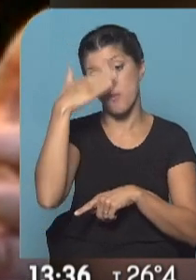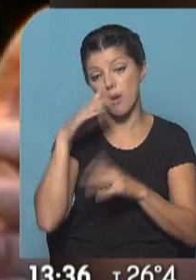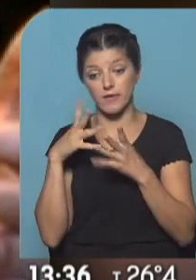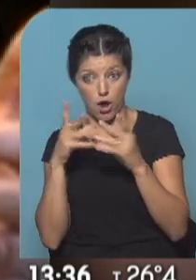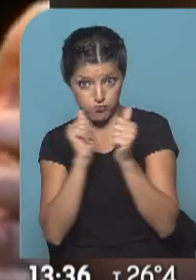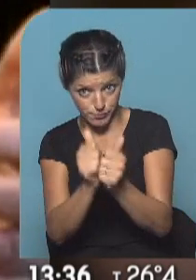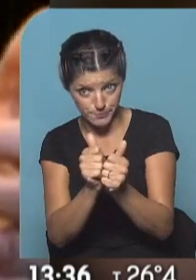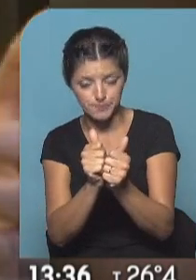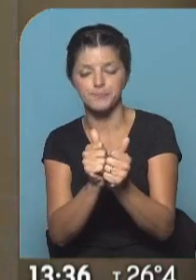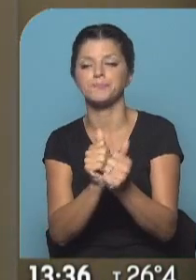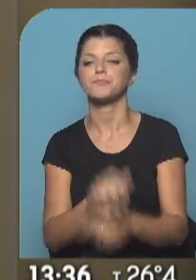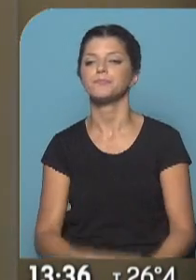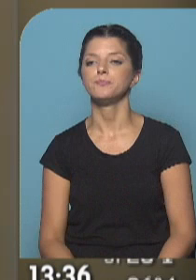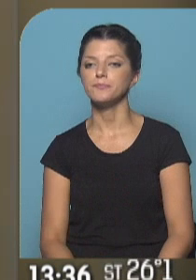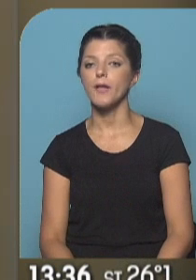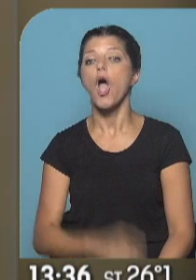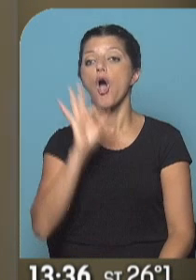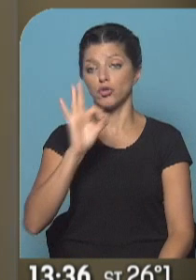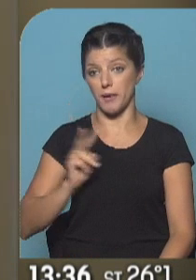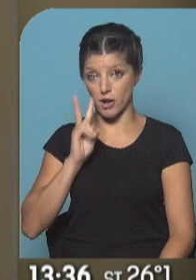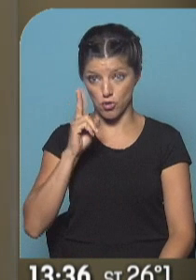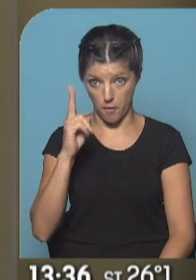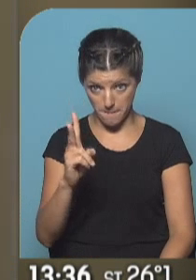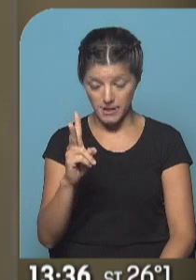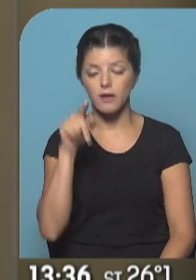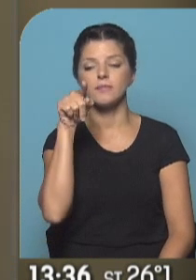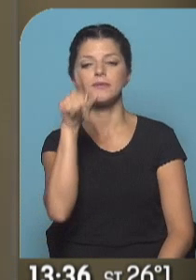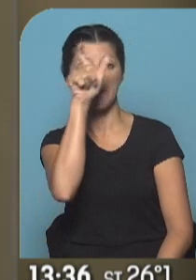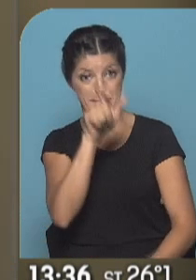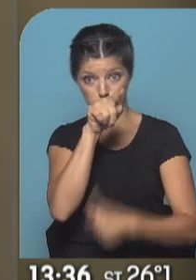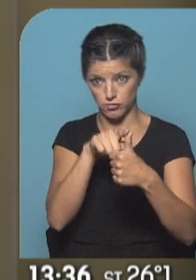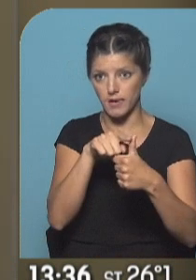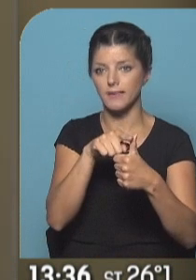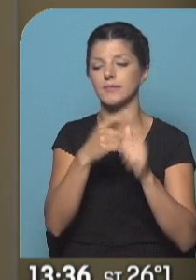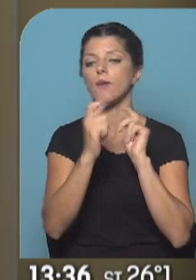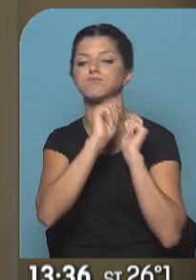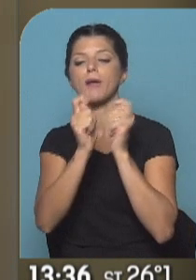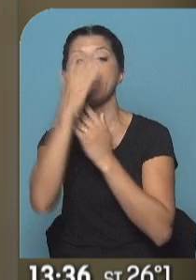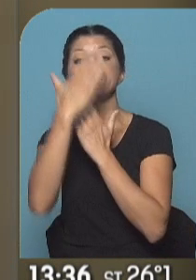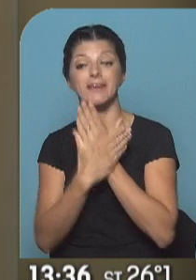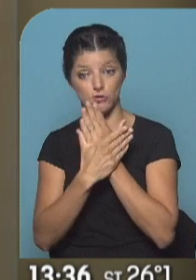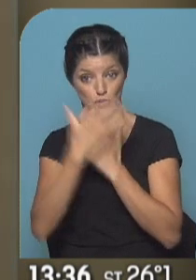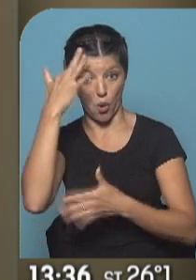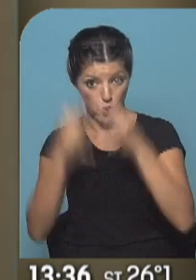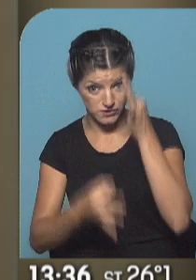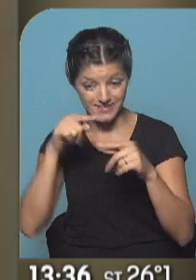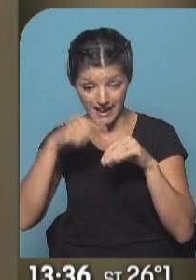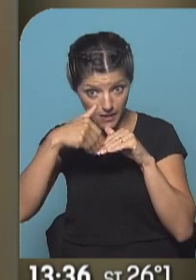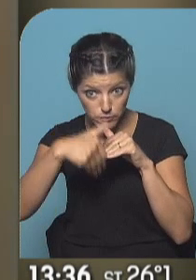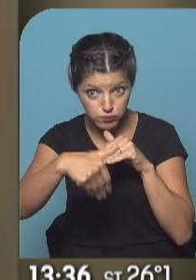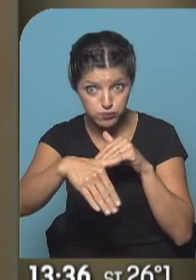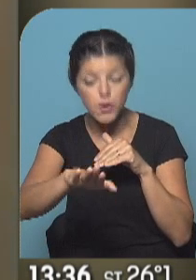colaborador. En octubre de 2000, Saakashvili se convierte en ministro de Justicia de Shevardnadze y desde ese